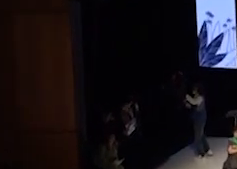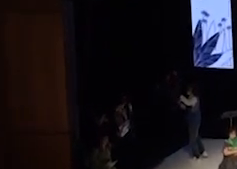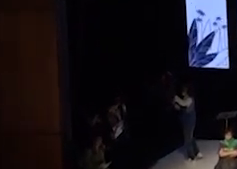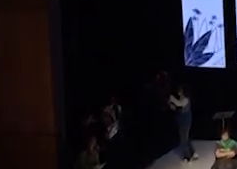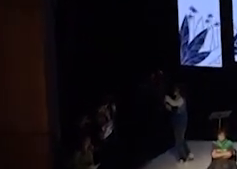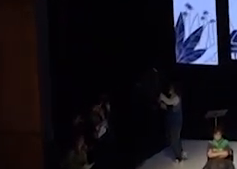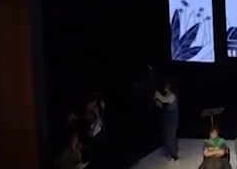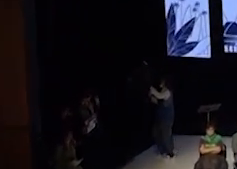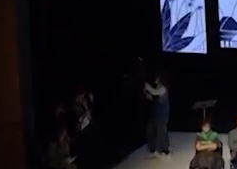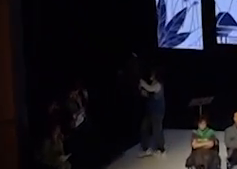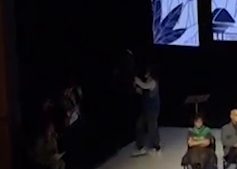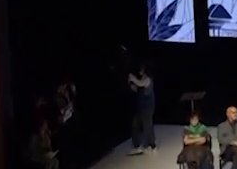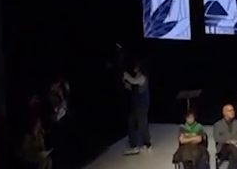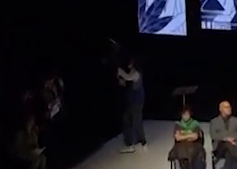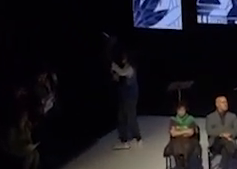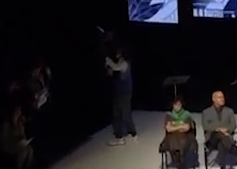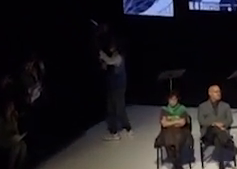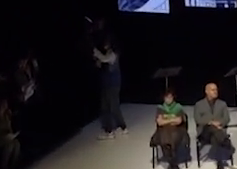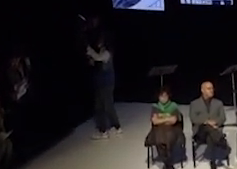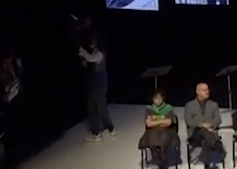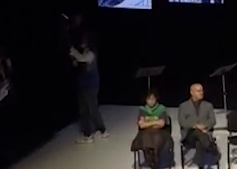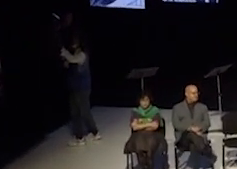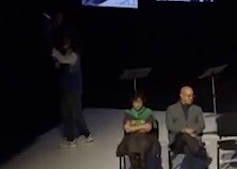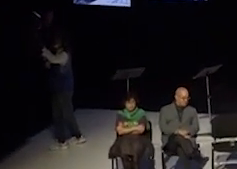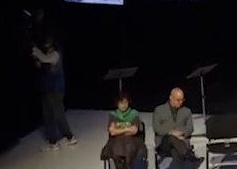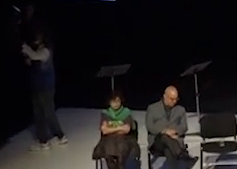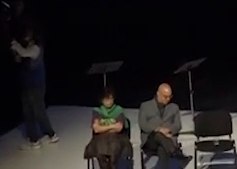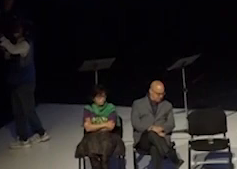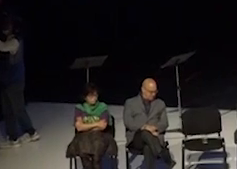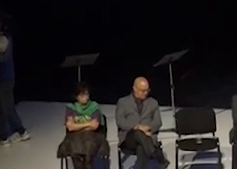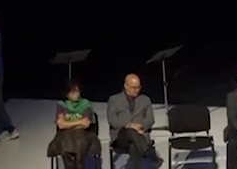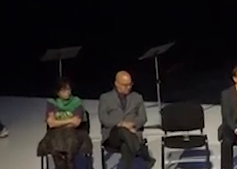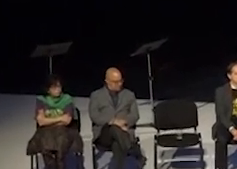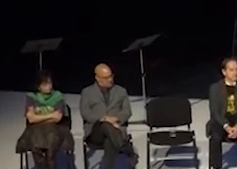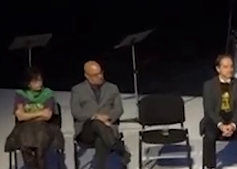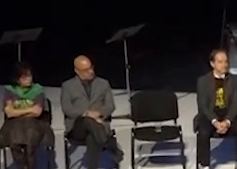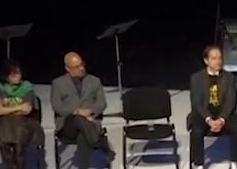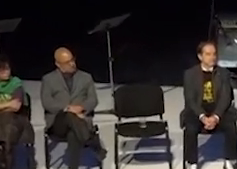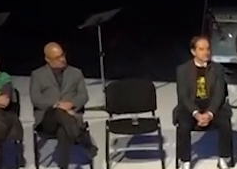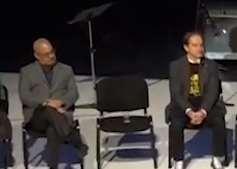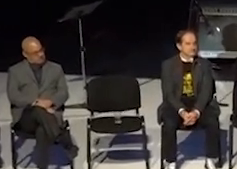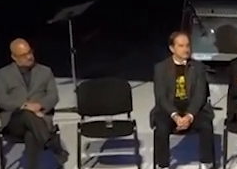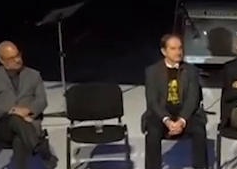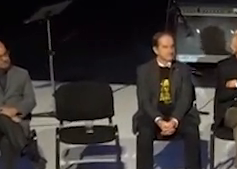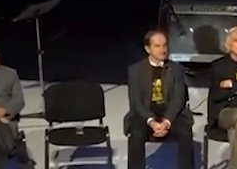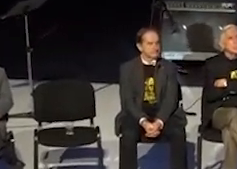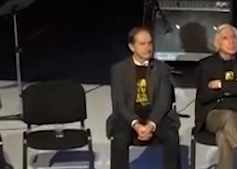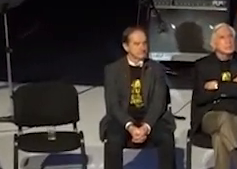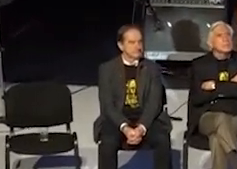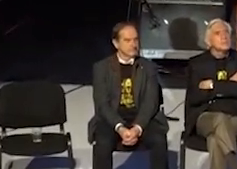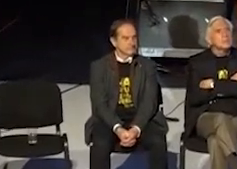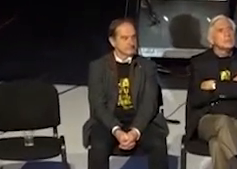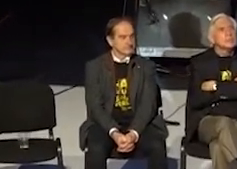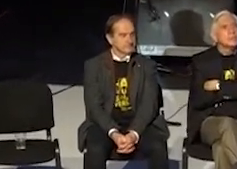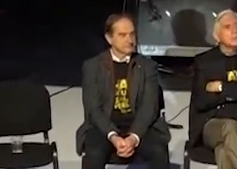comunidades afrocolombianas, indígenas, en las compañías